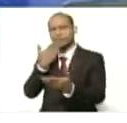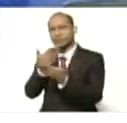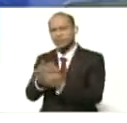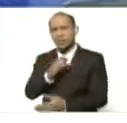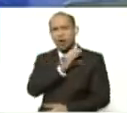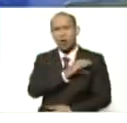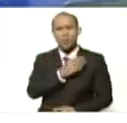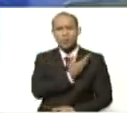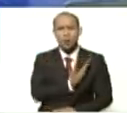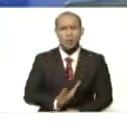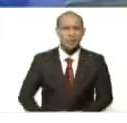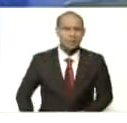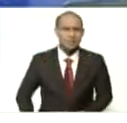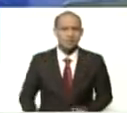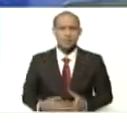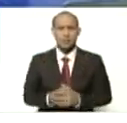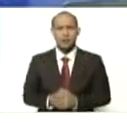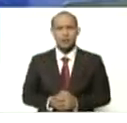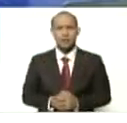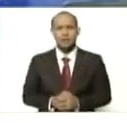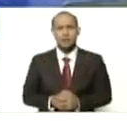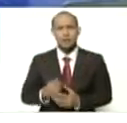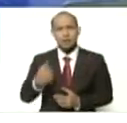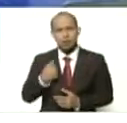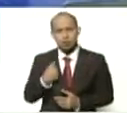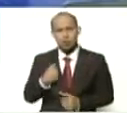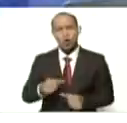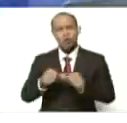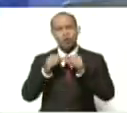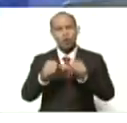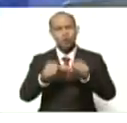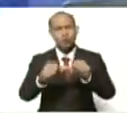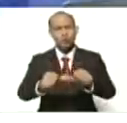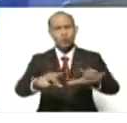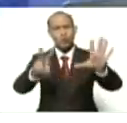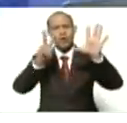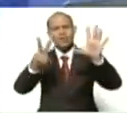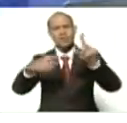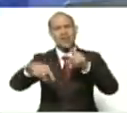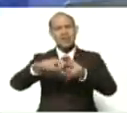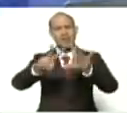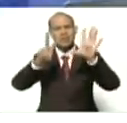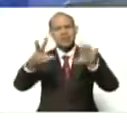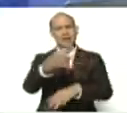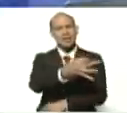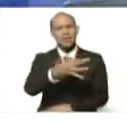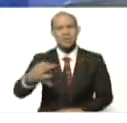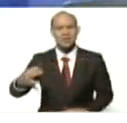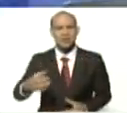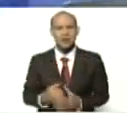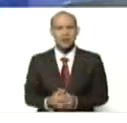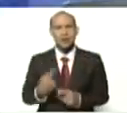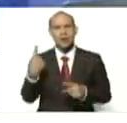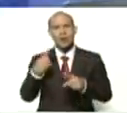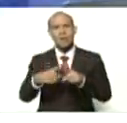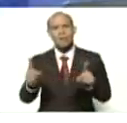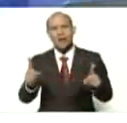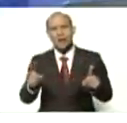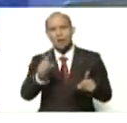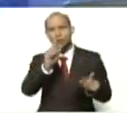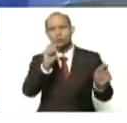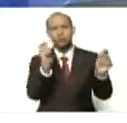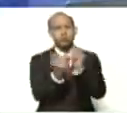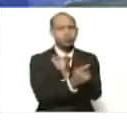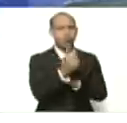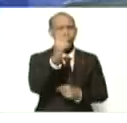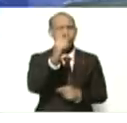presidencia y yo prefiero mantener el 77 perfecto pero con una variante